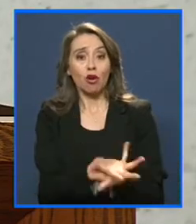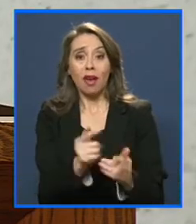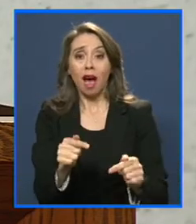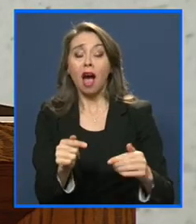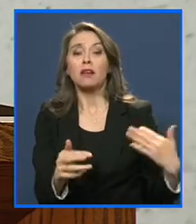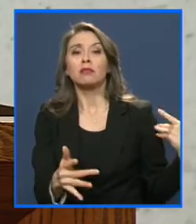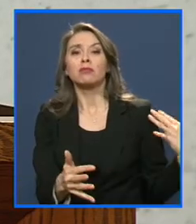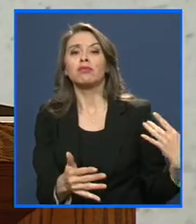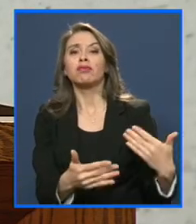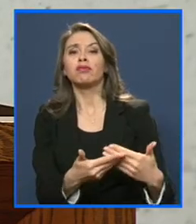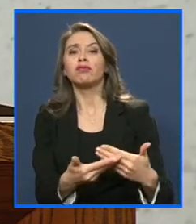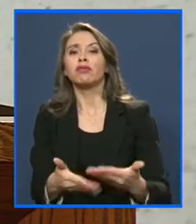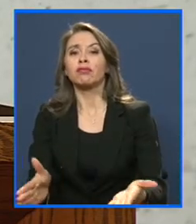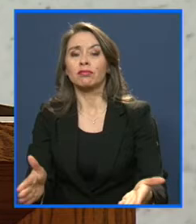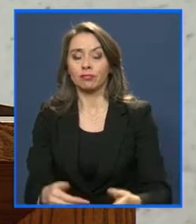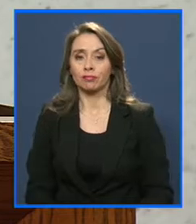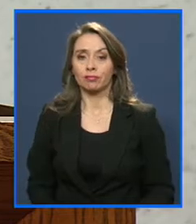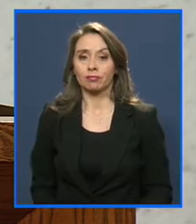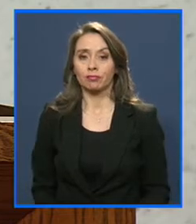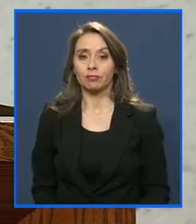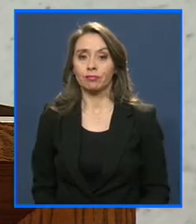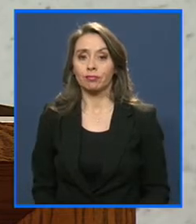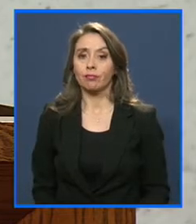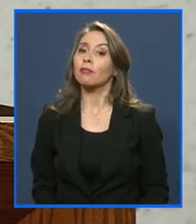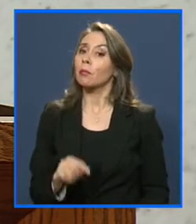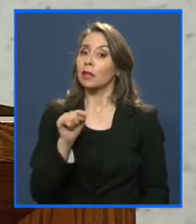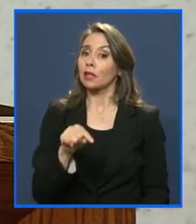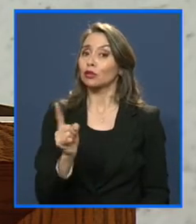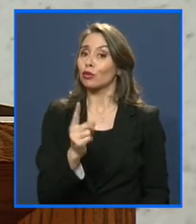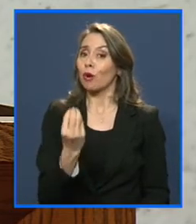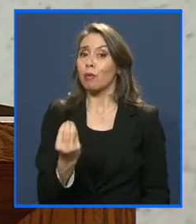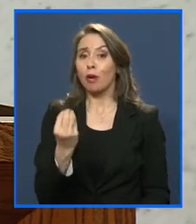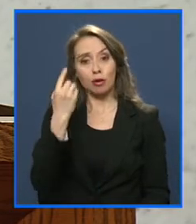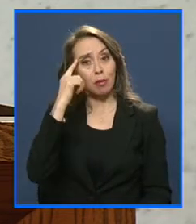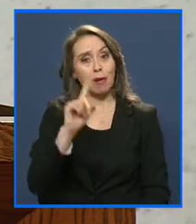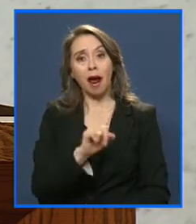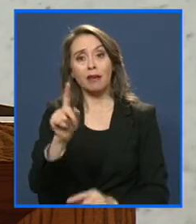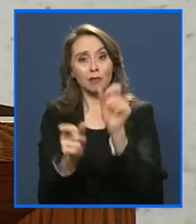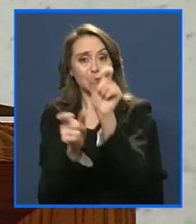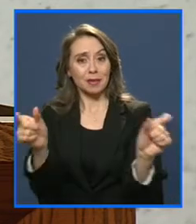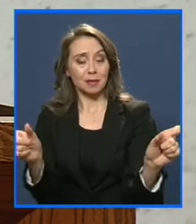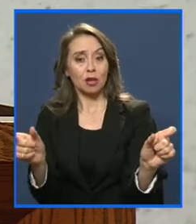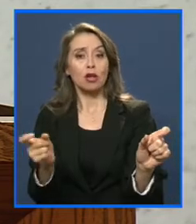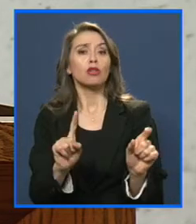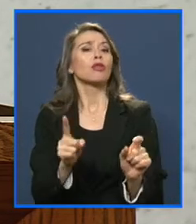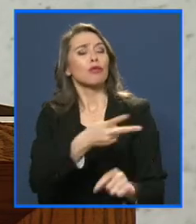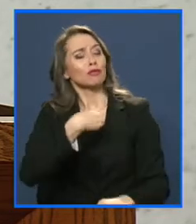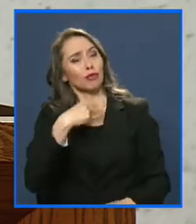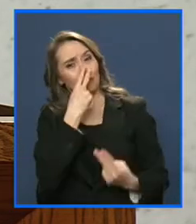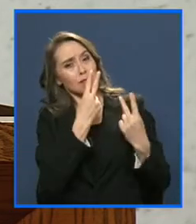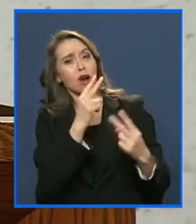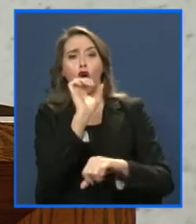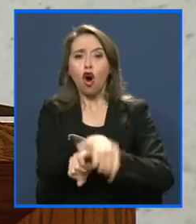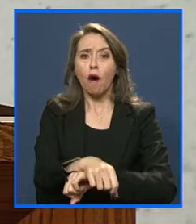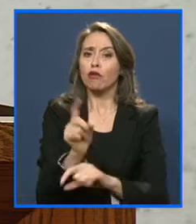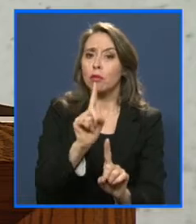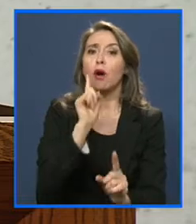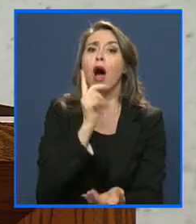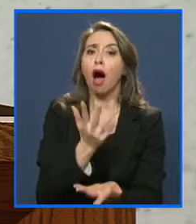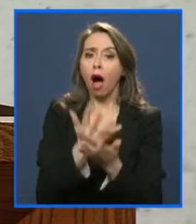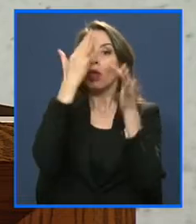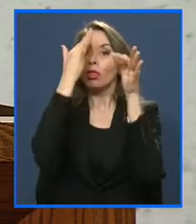ello y esto no es bueno para nadie no nos puede dejar conformes hay decisiones